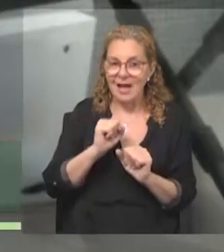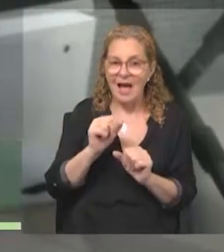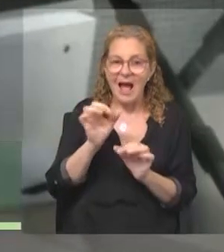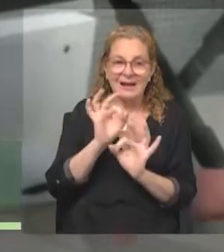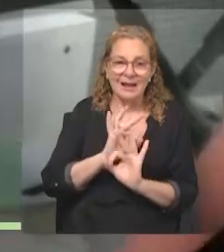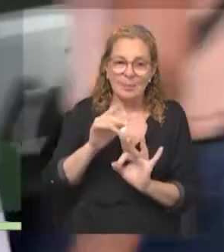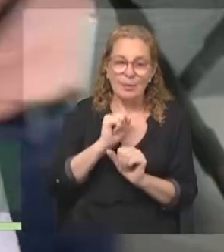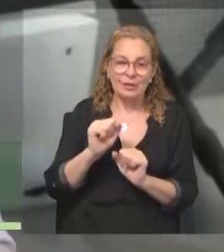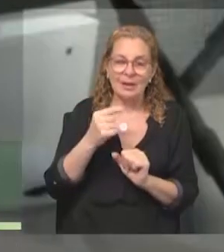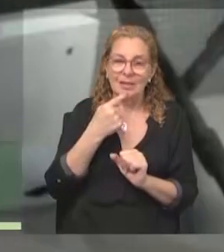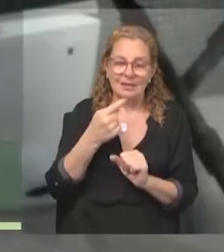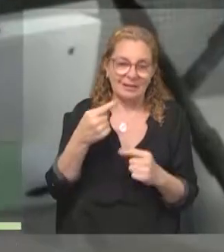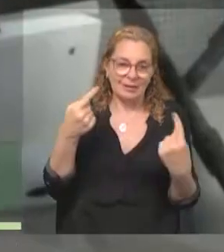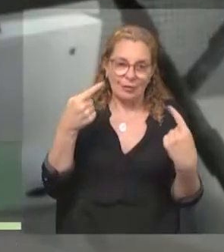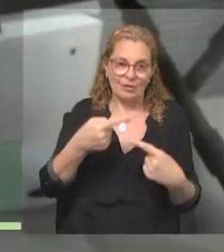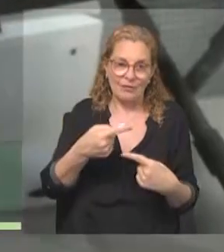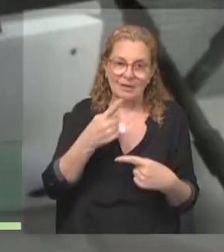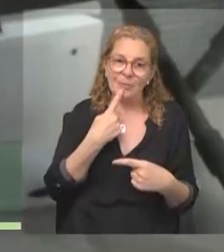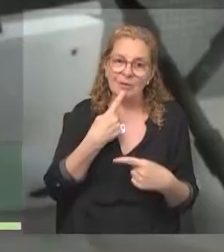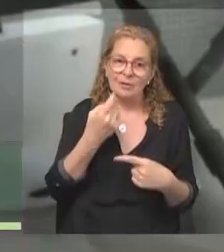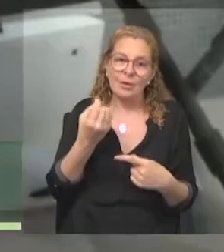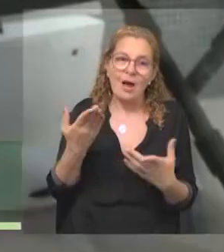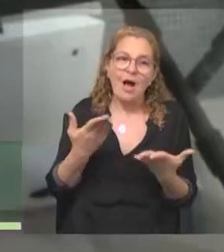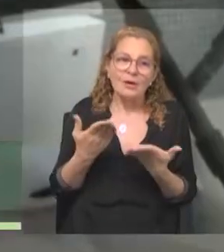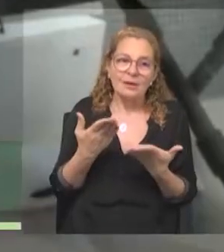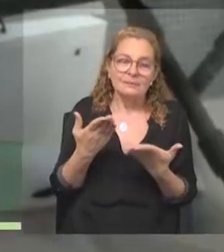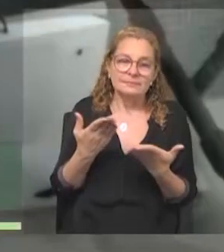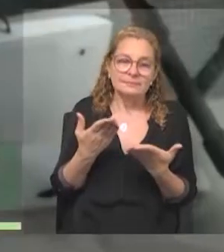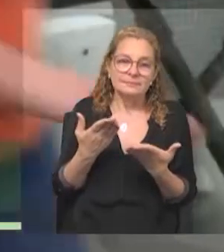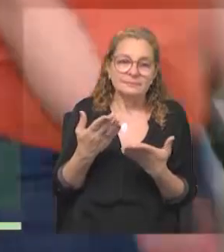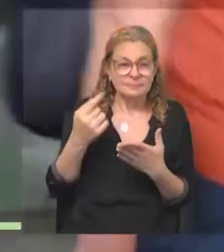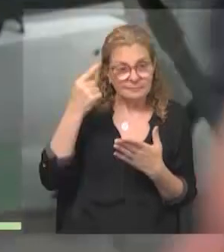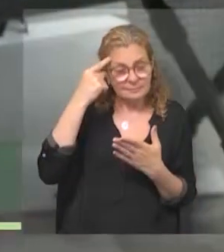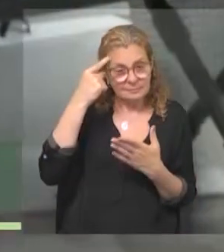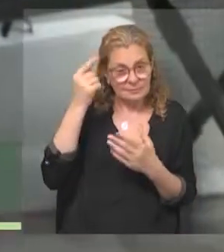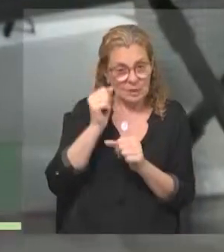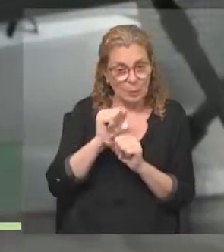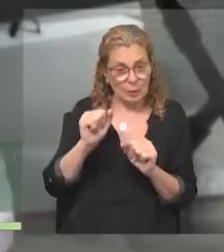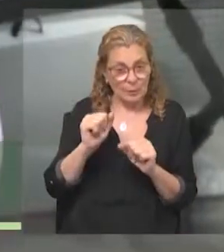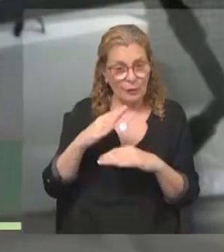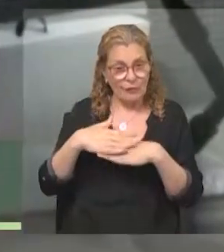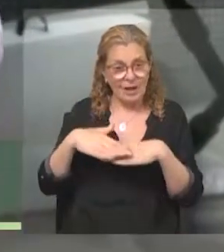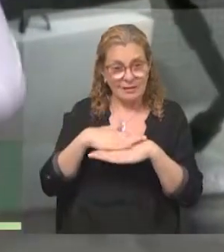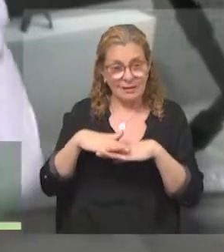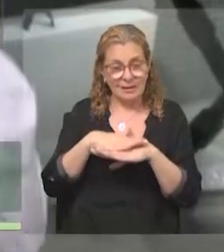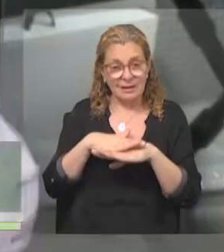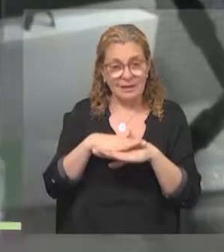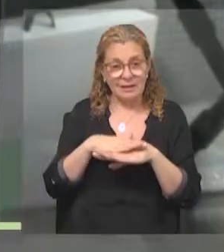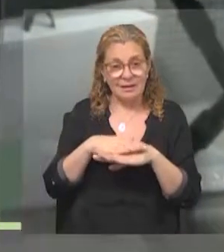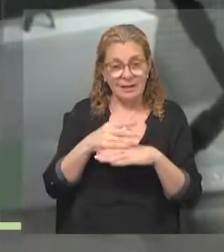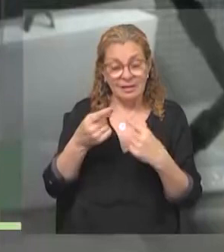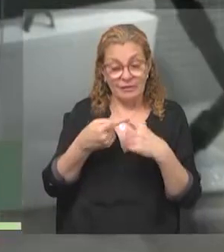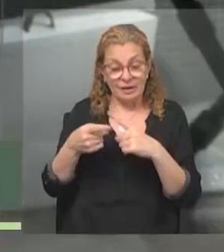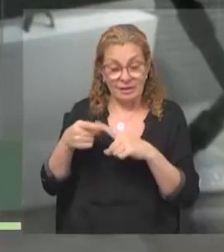que eso fuese un debate político ahora creo que no podemos basarnos en en en todos estos